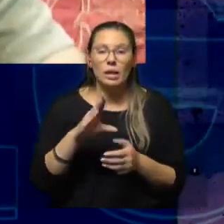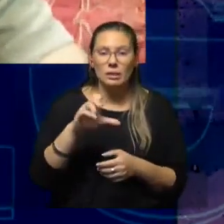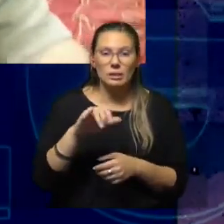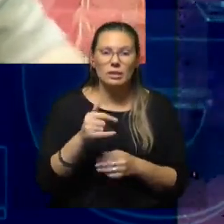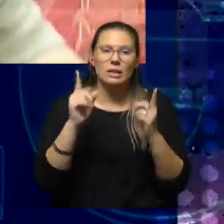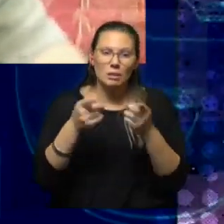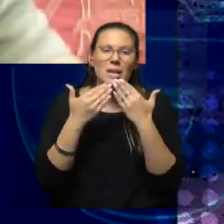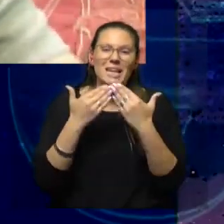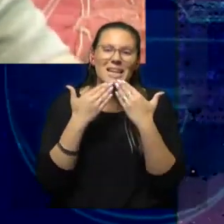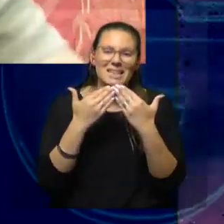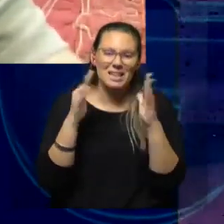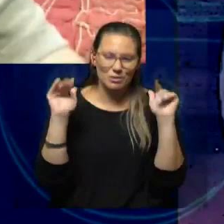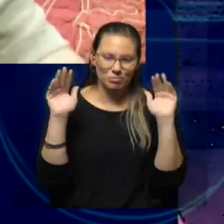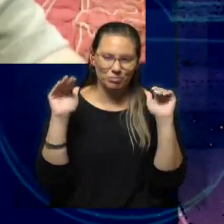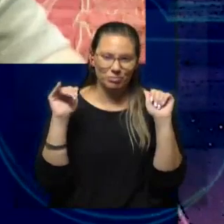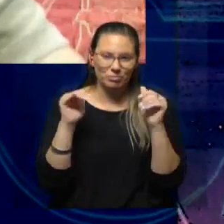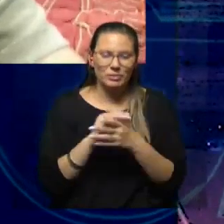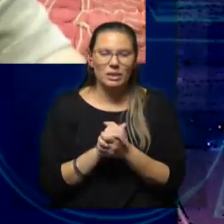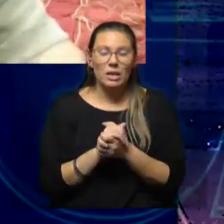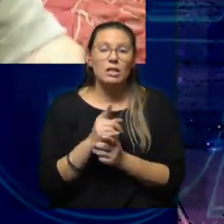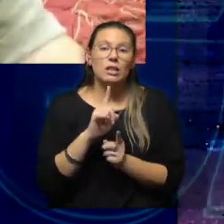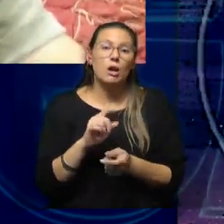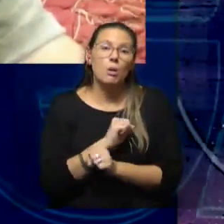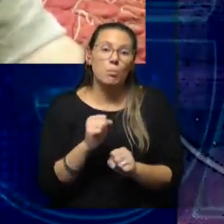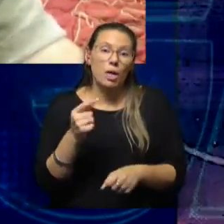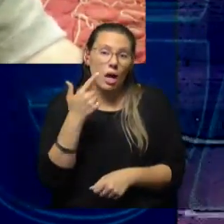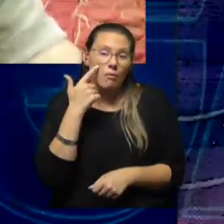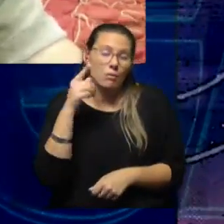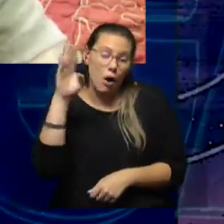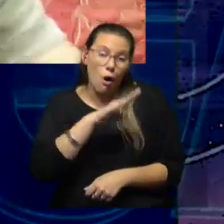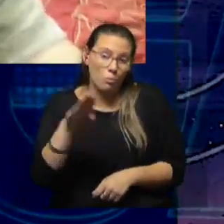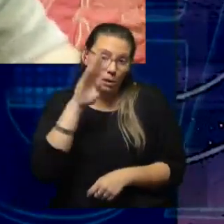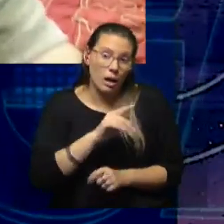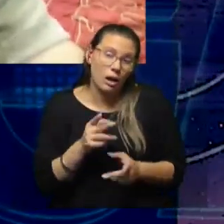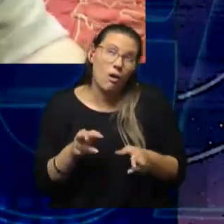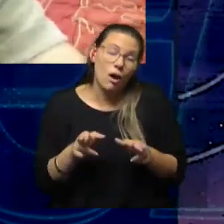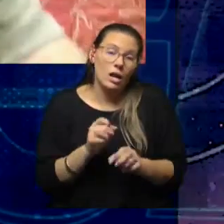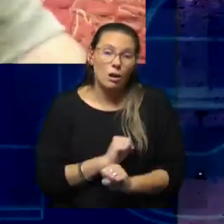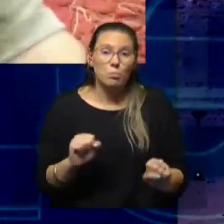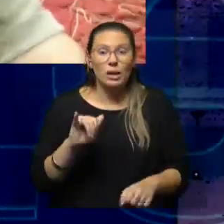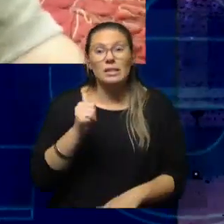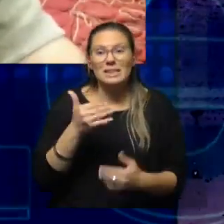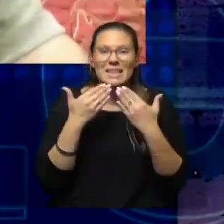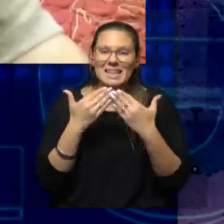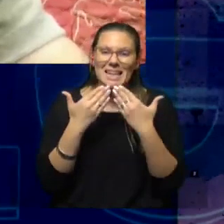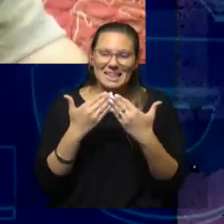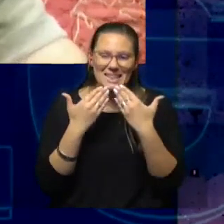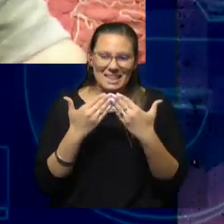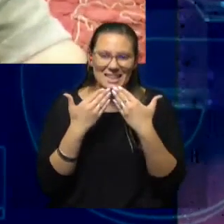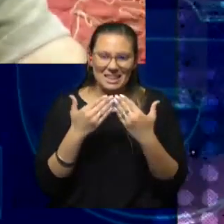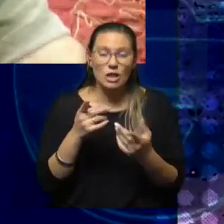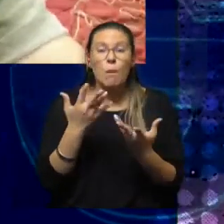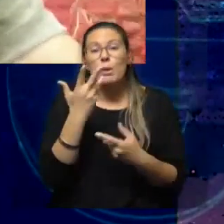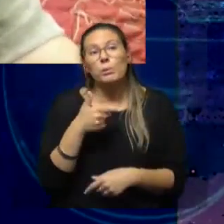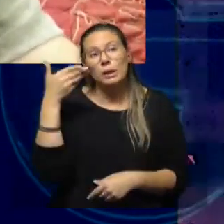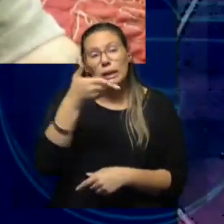muchas gracias. Beso. No, mi amor. Y bueno, que de alguna manera puedas vivir este homenaje. Y gracias, muchas gracias. Me gustaría estar ahí,